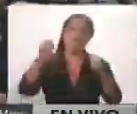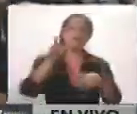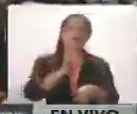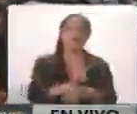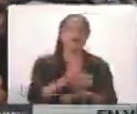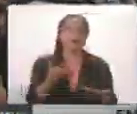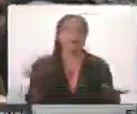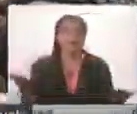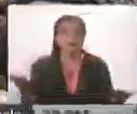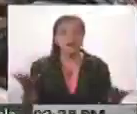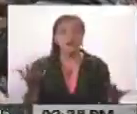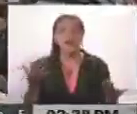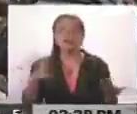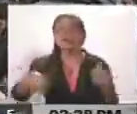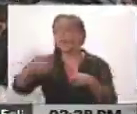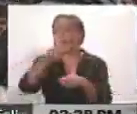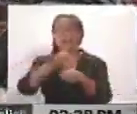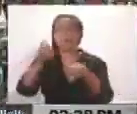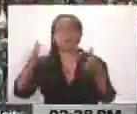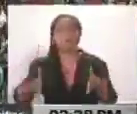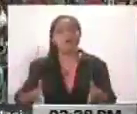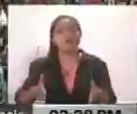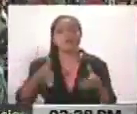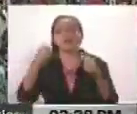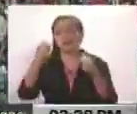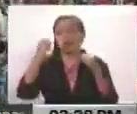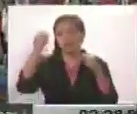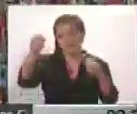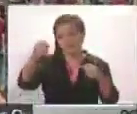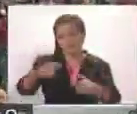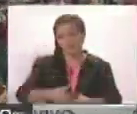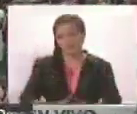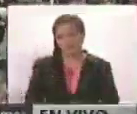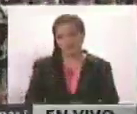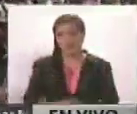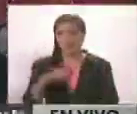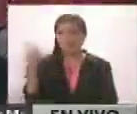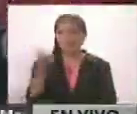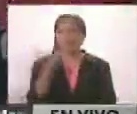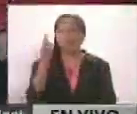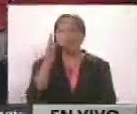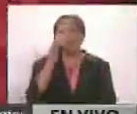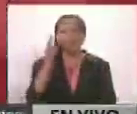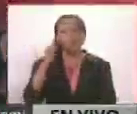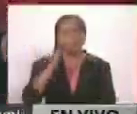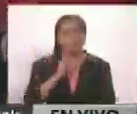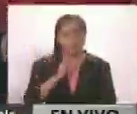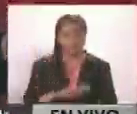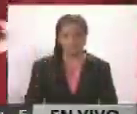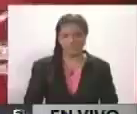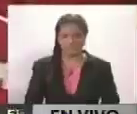Vargas! ¡Que vivan los trabajadores y las trabajadoras! ¡Que vivan las mujeres bolivarianas!